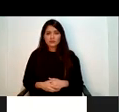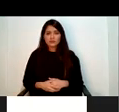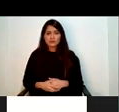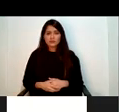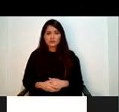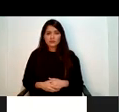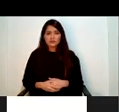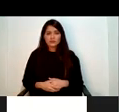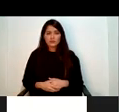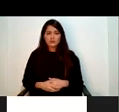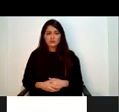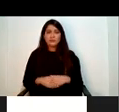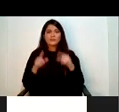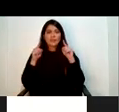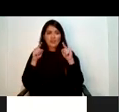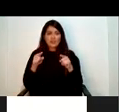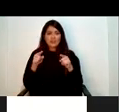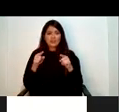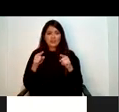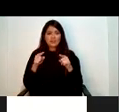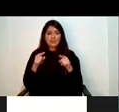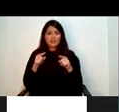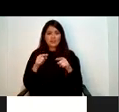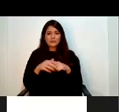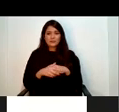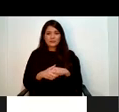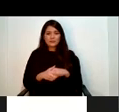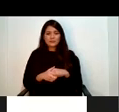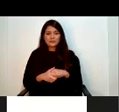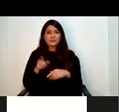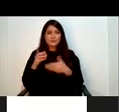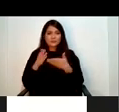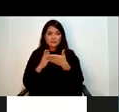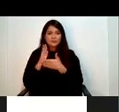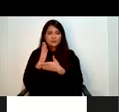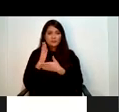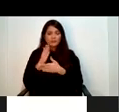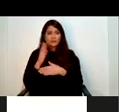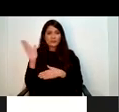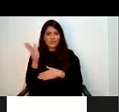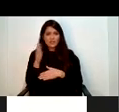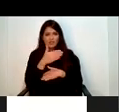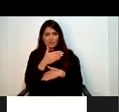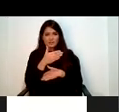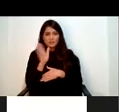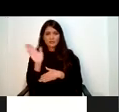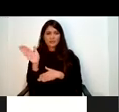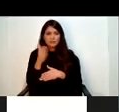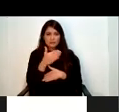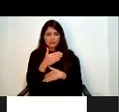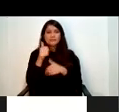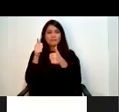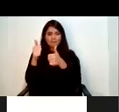Ok. María Paz. Acá en conducta. Desde ahí, desde ahí. Ok. No, Ok. la siguiente, perdón, la siguiente.